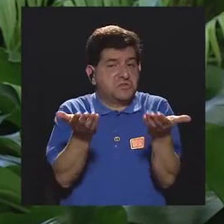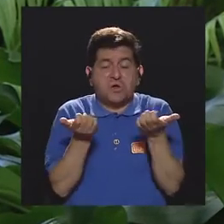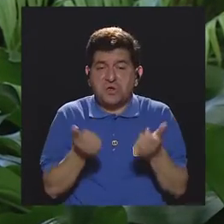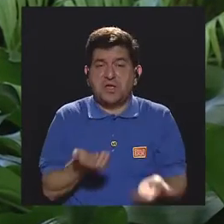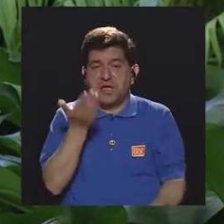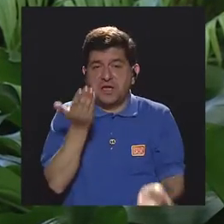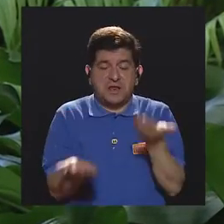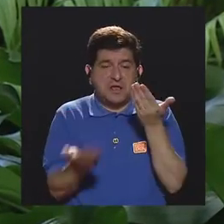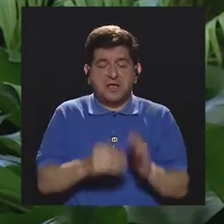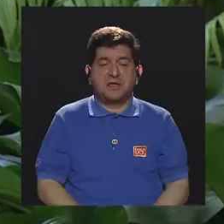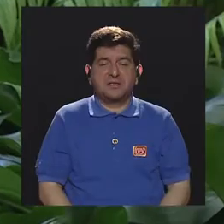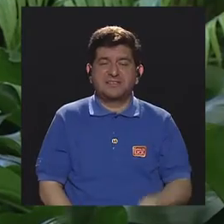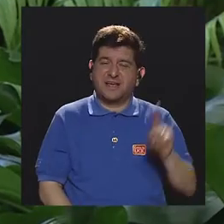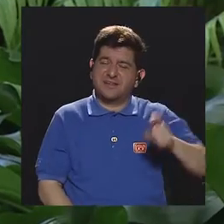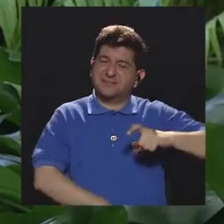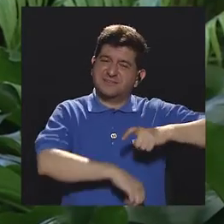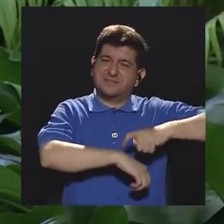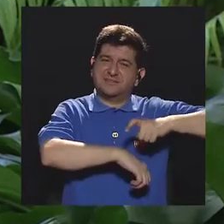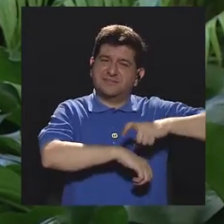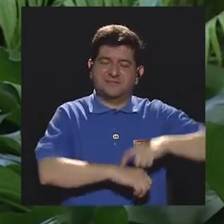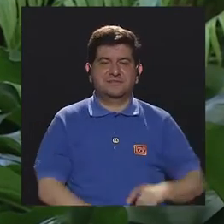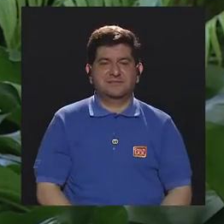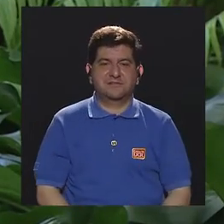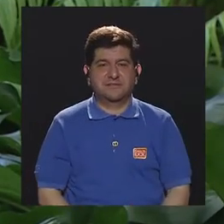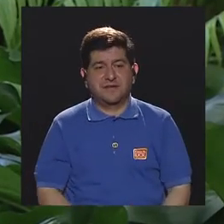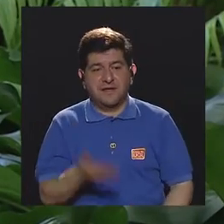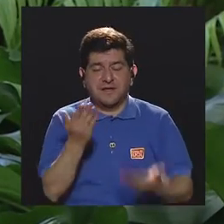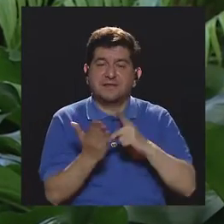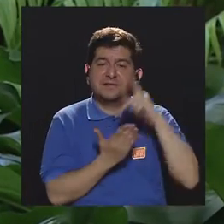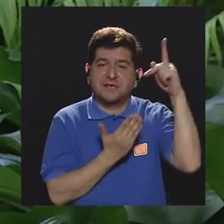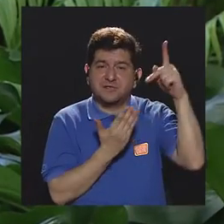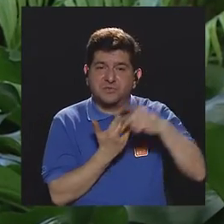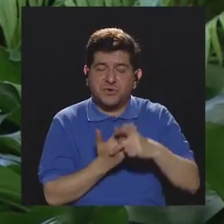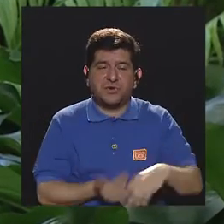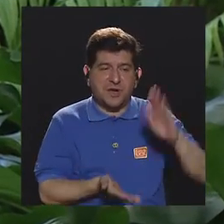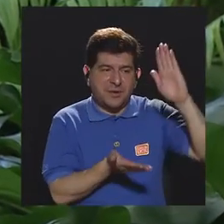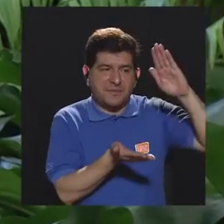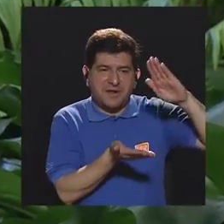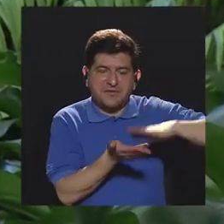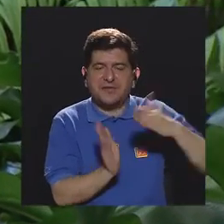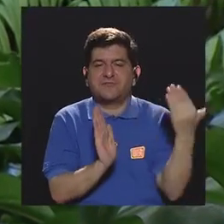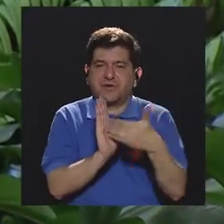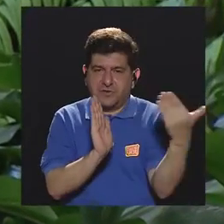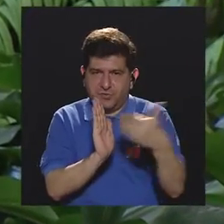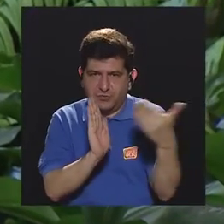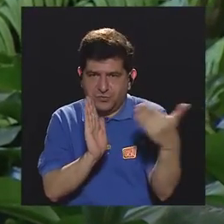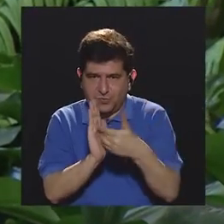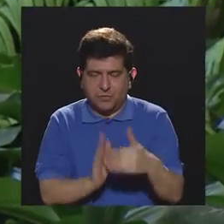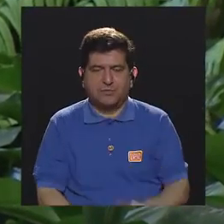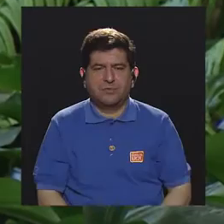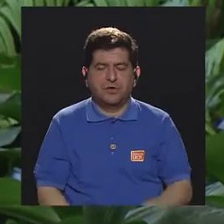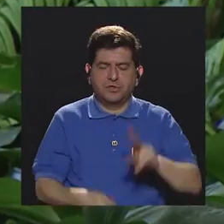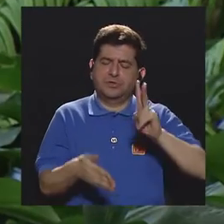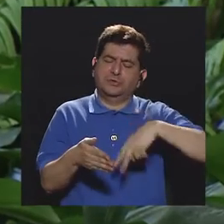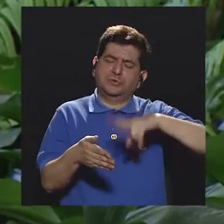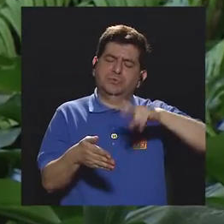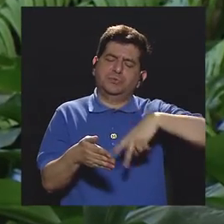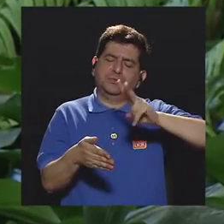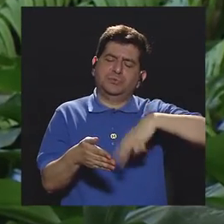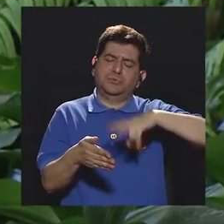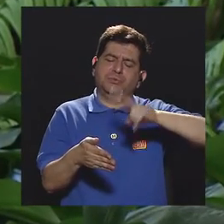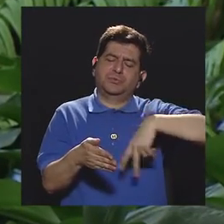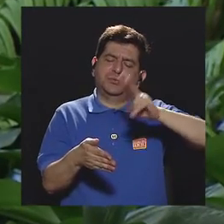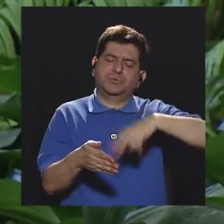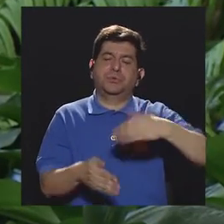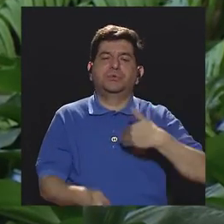del todo y tal vez llevan su tiempo. ¿Qué es donde están los programas de reducción del daño? Mucho leer, como te